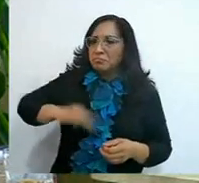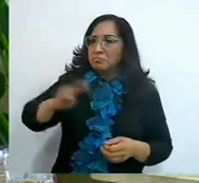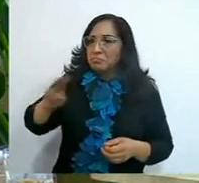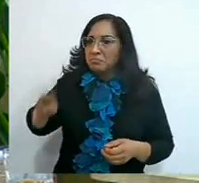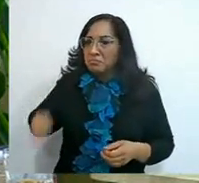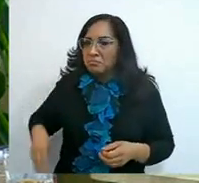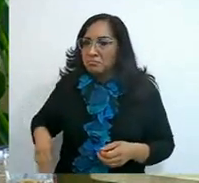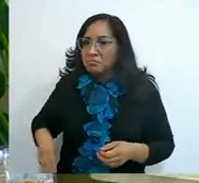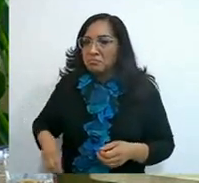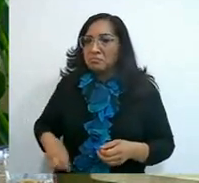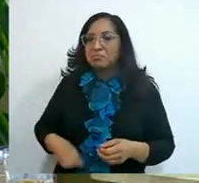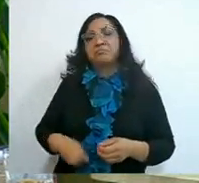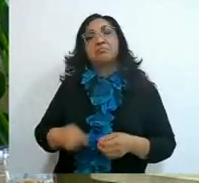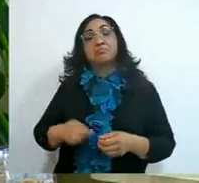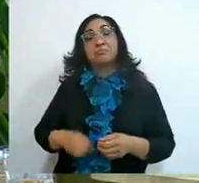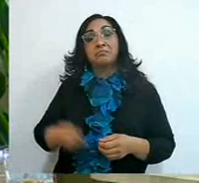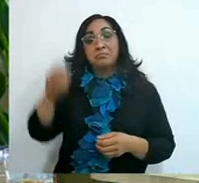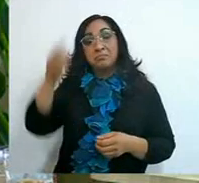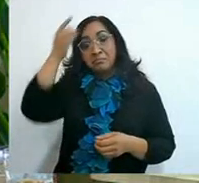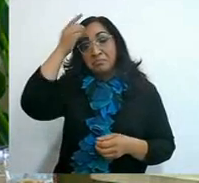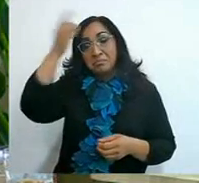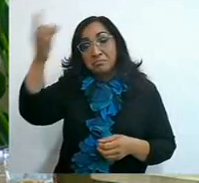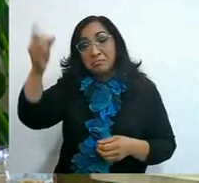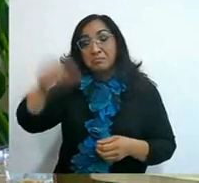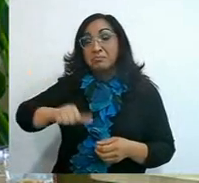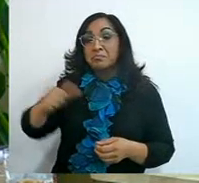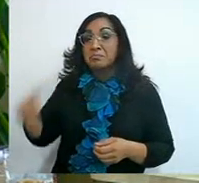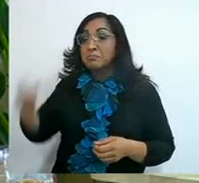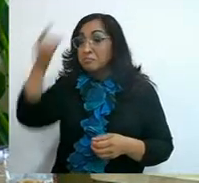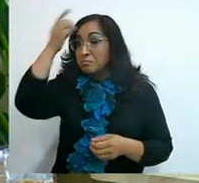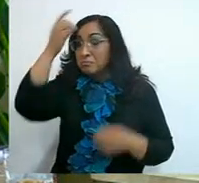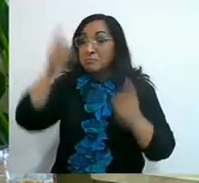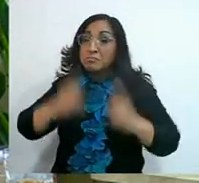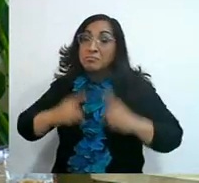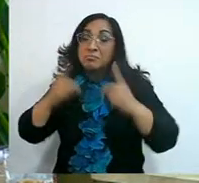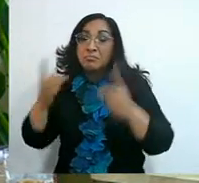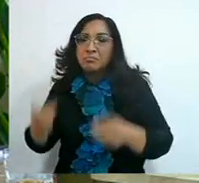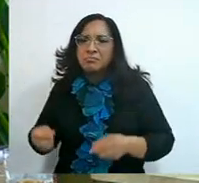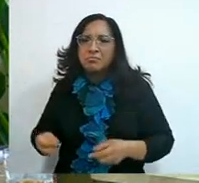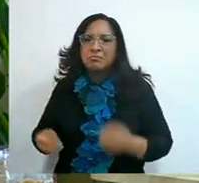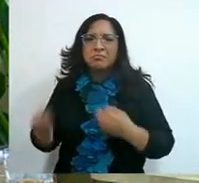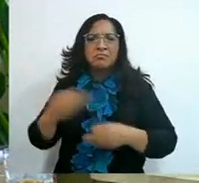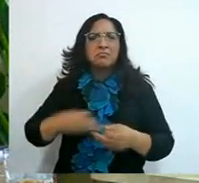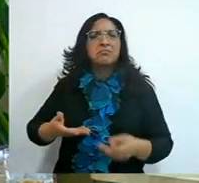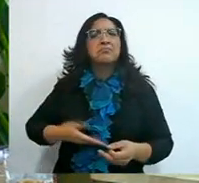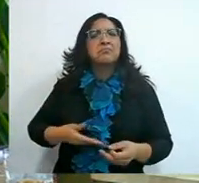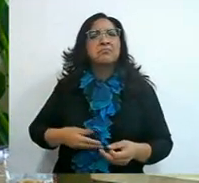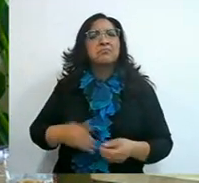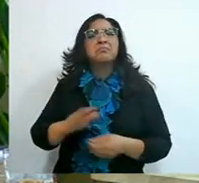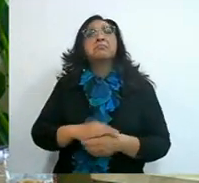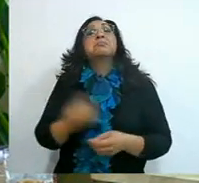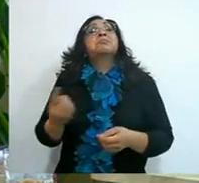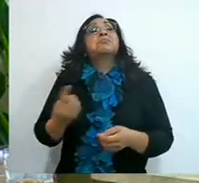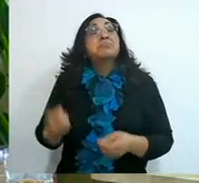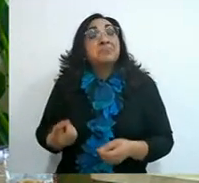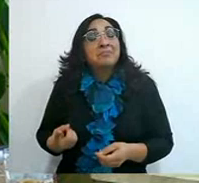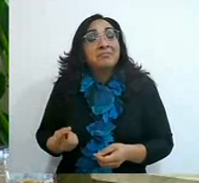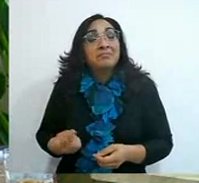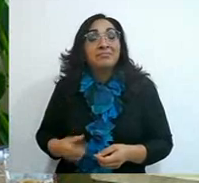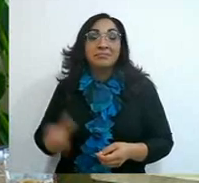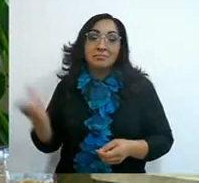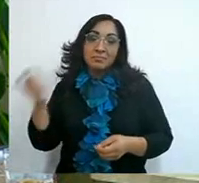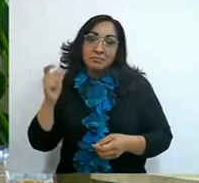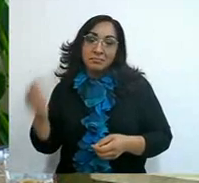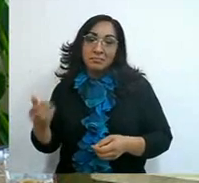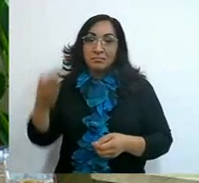de la idolatría, el de la iconolatría, todos tienen un porqué. Y cuando hemos